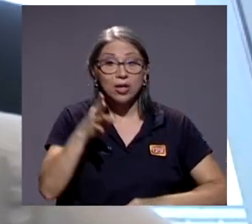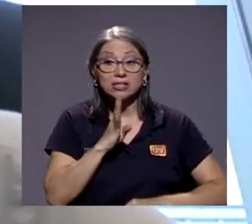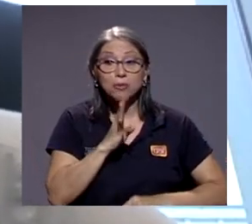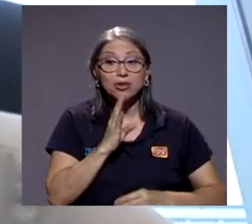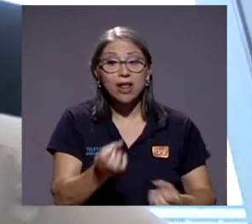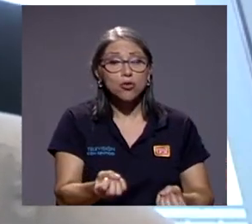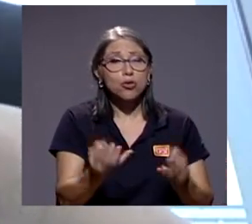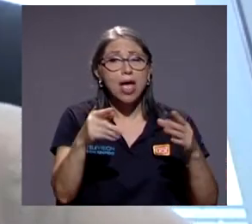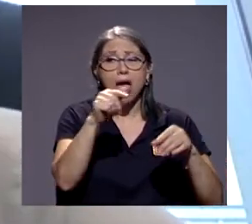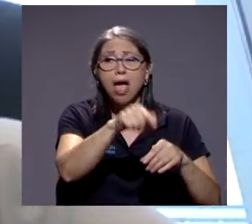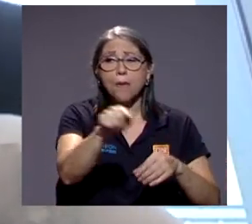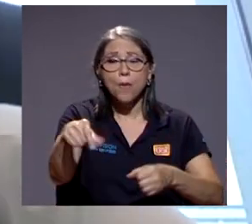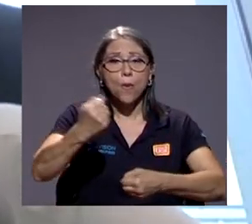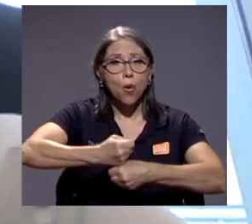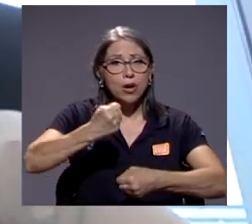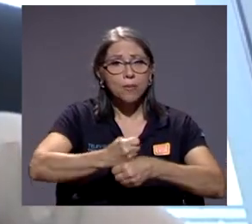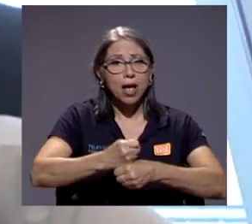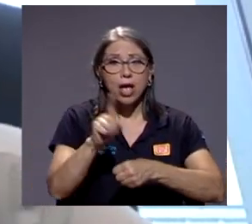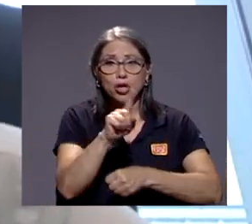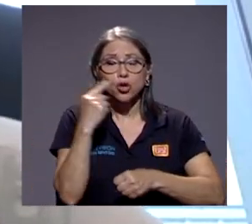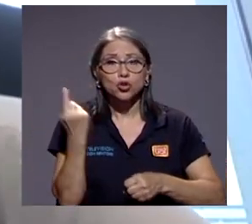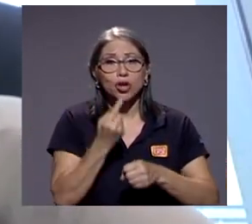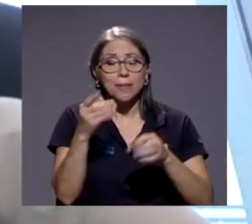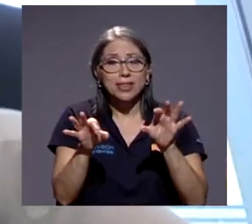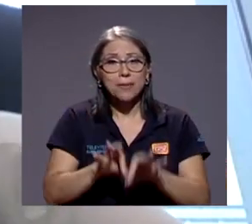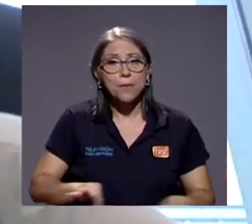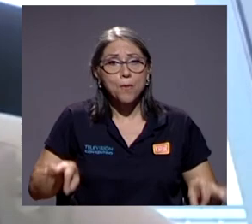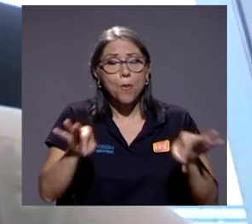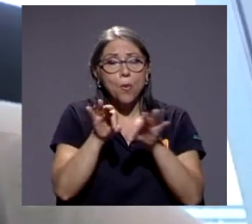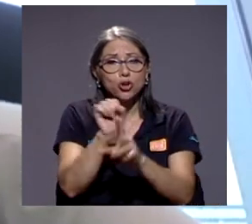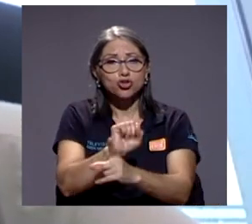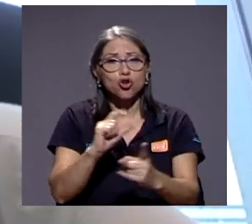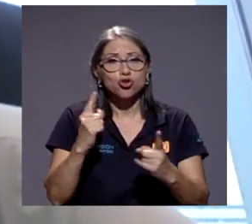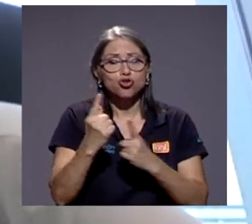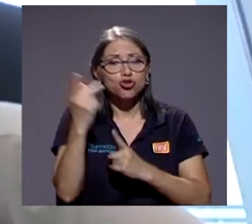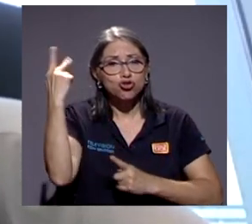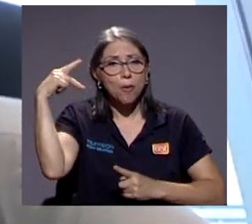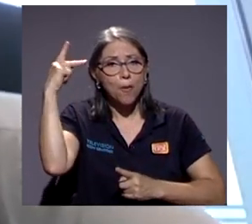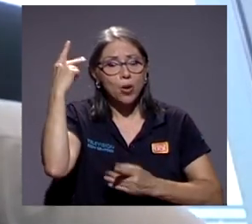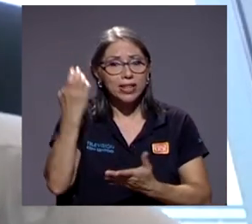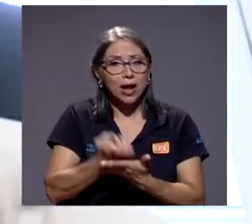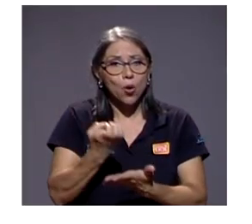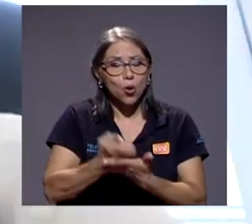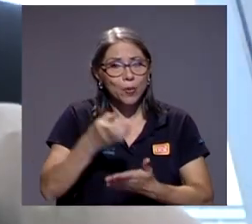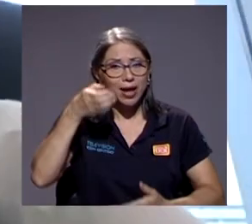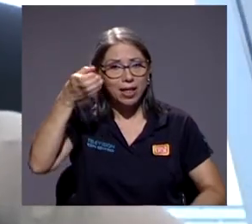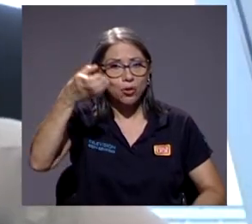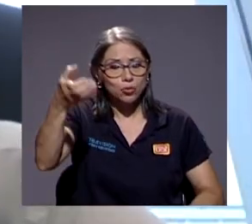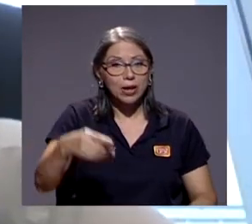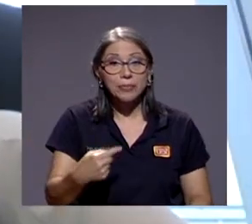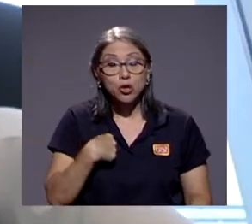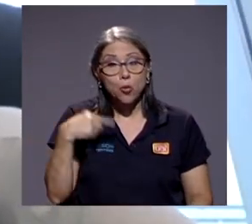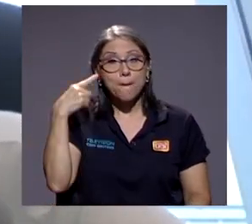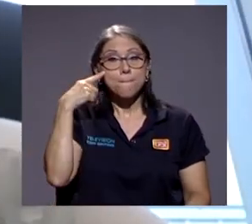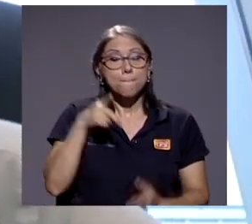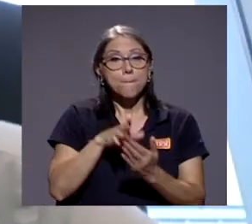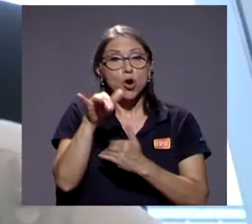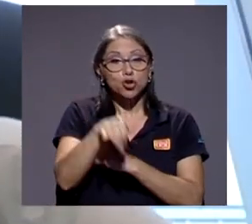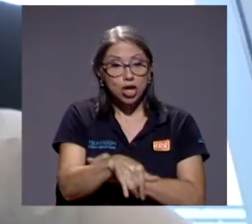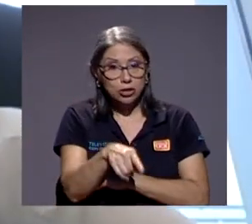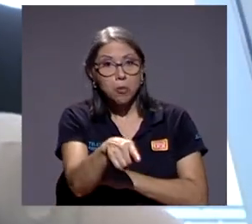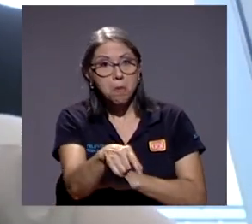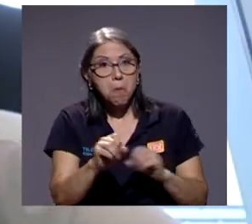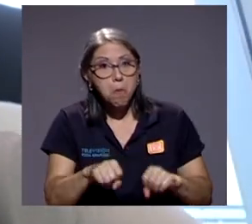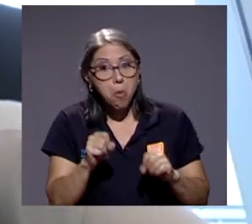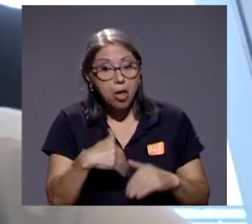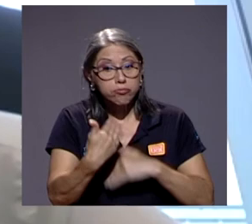empleos no sólo de la importancia social y política económica que tiene la cultura como tal yo pienso que el proyecto tiene posibilidades de